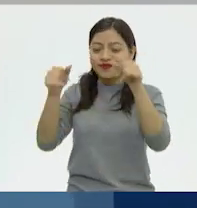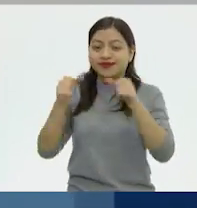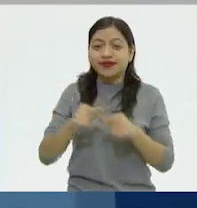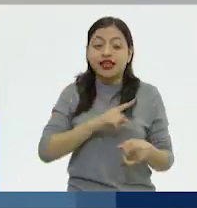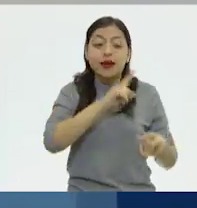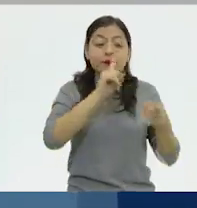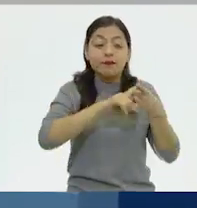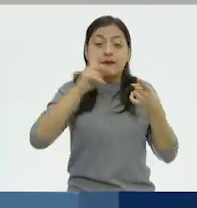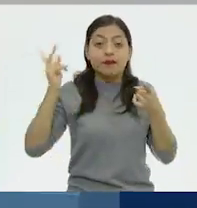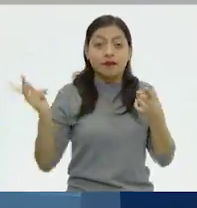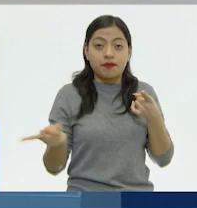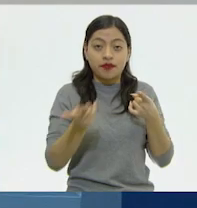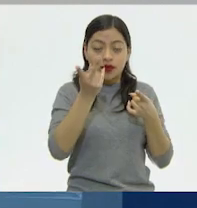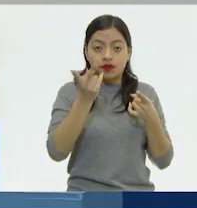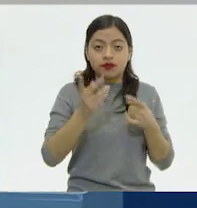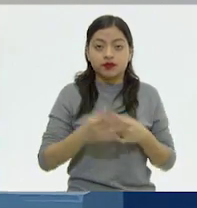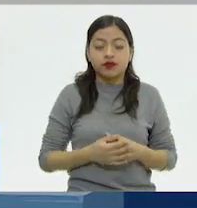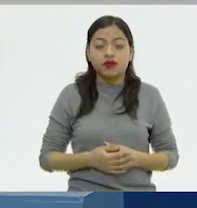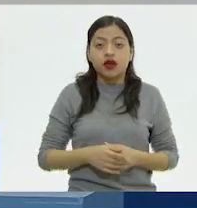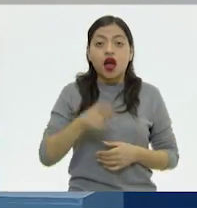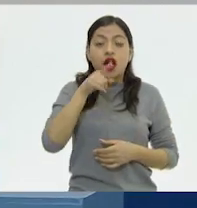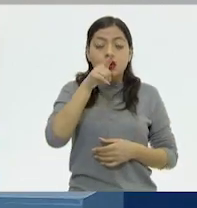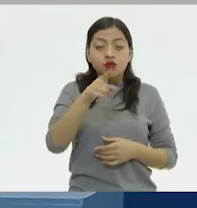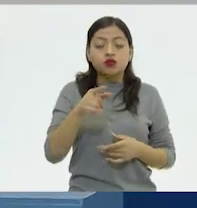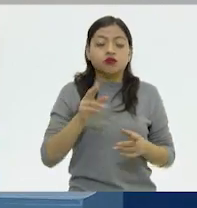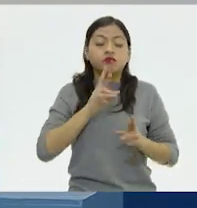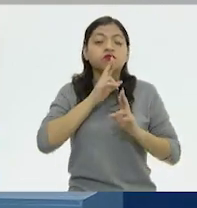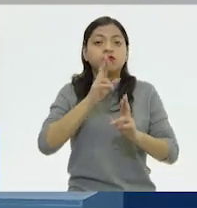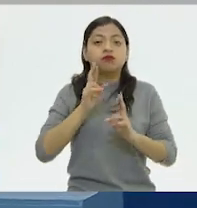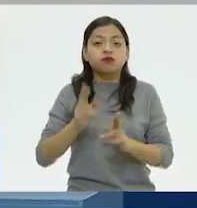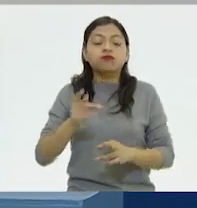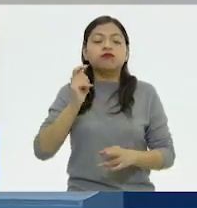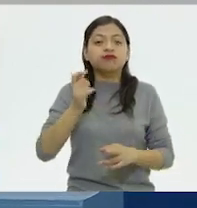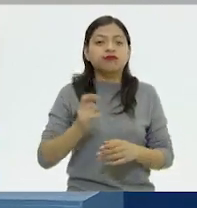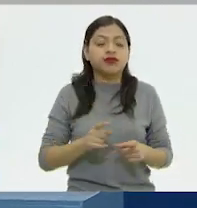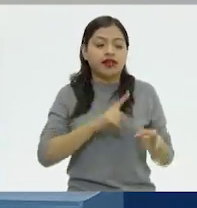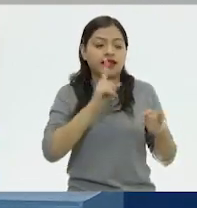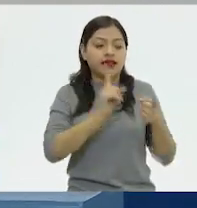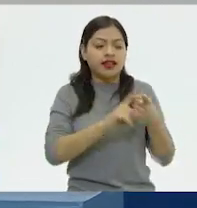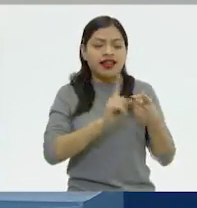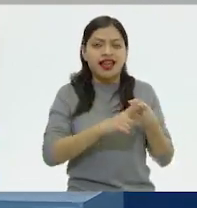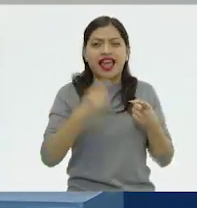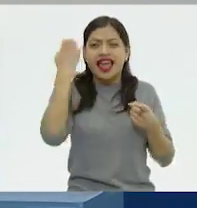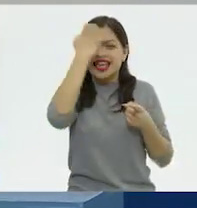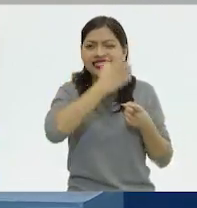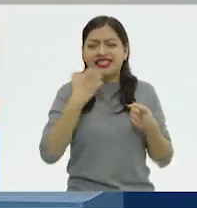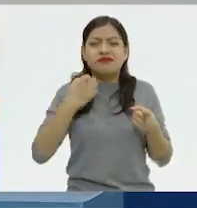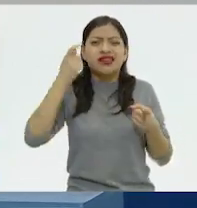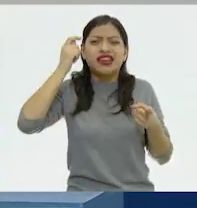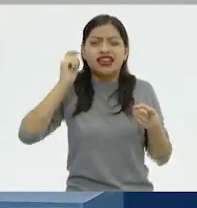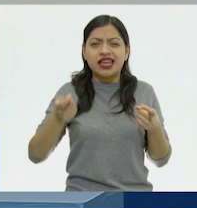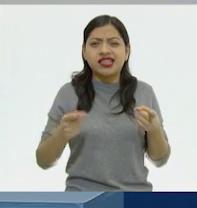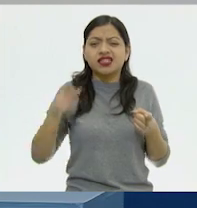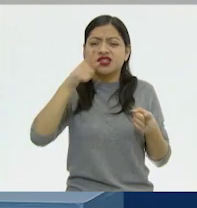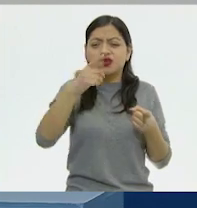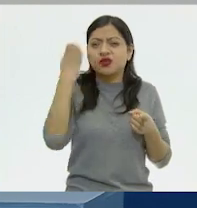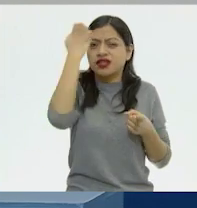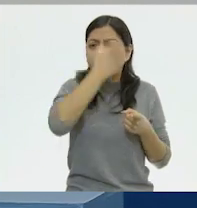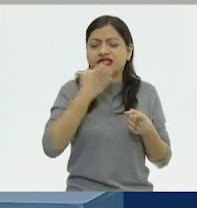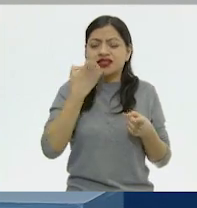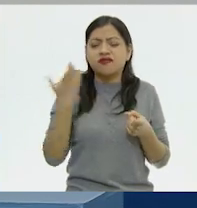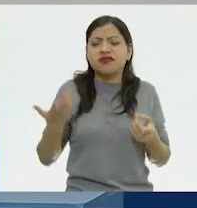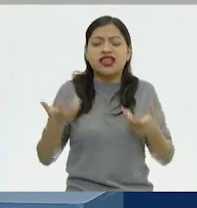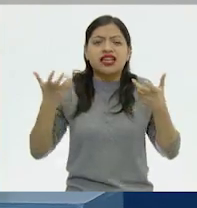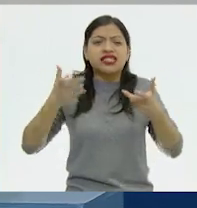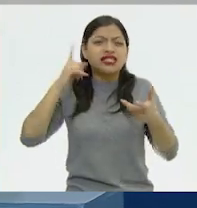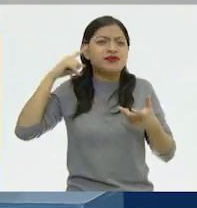atención. La primera pregunta que vamos a contestar es: ¿qué es un examen y para qué solemos realizarlos a lo